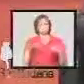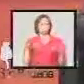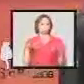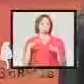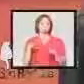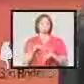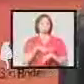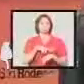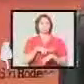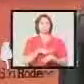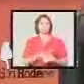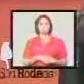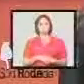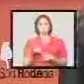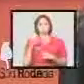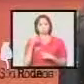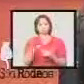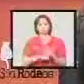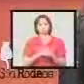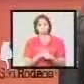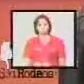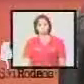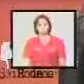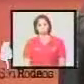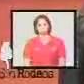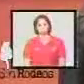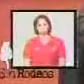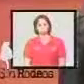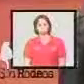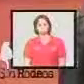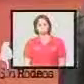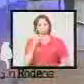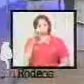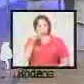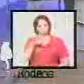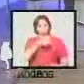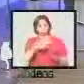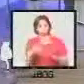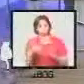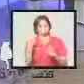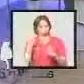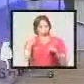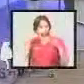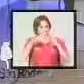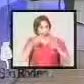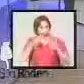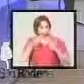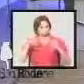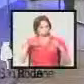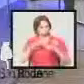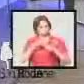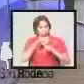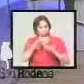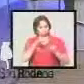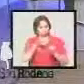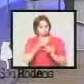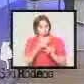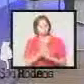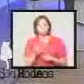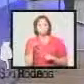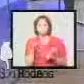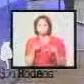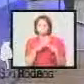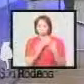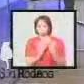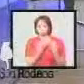plazo de 30 años. O sea, para tener quizás y conocer un poquitito más del asunto, una familia